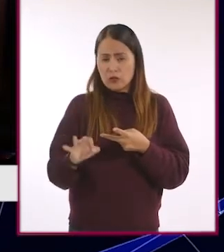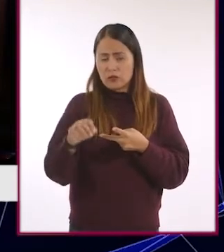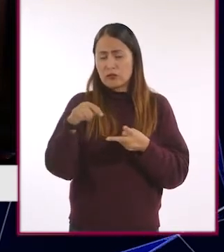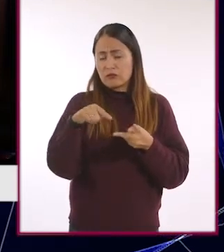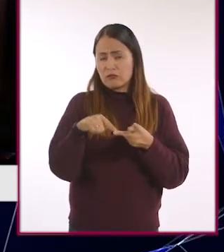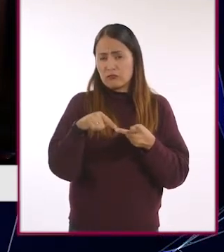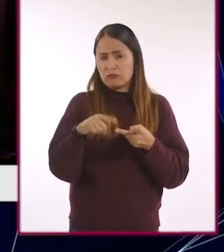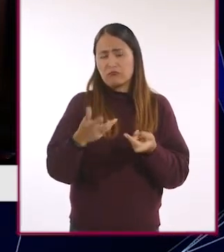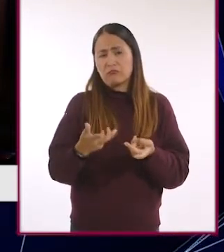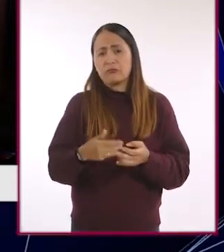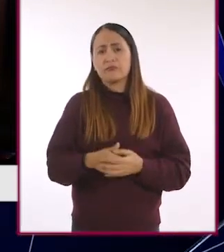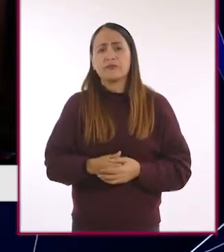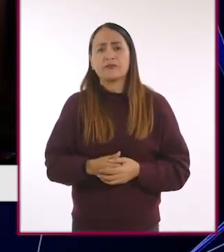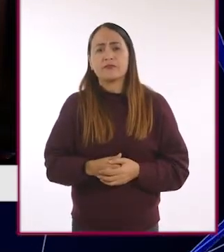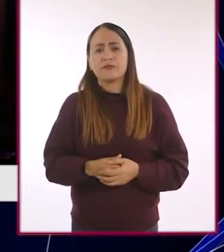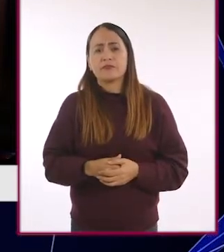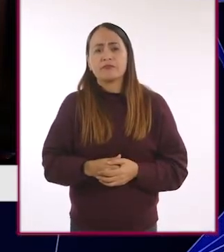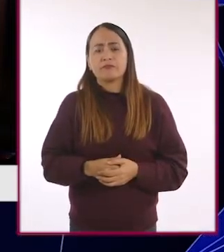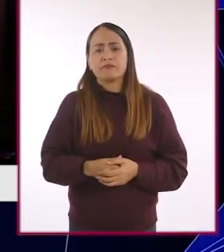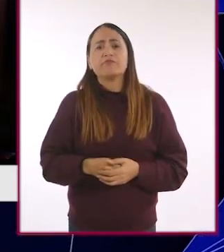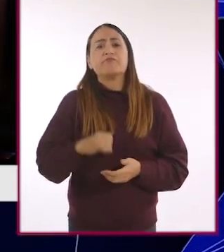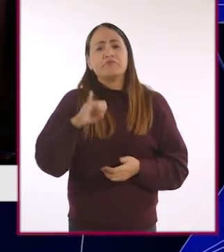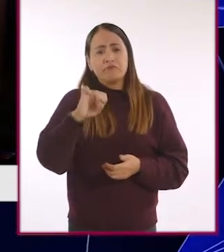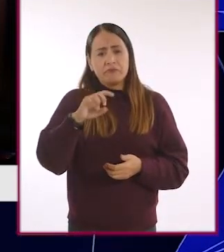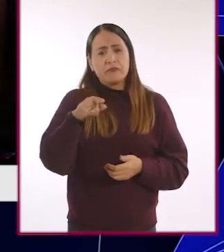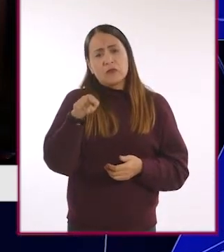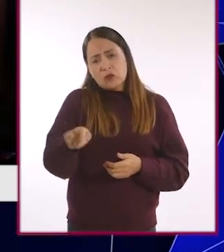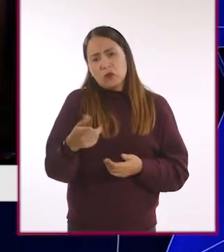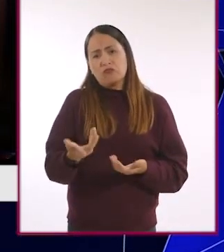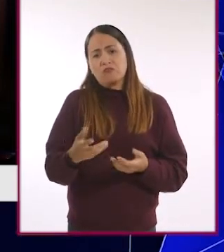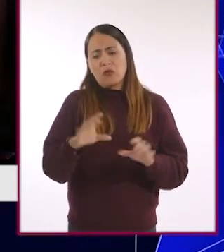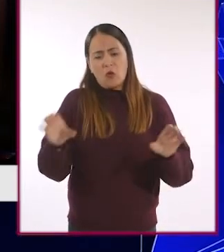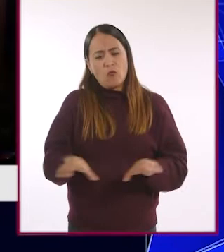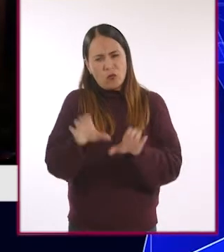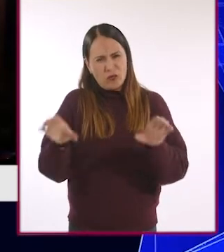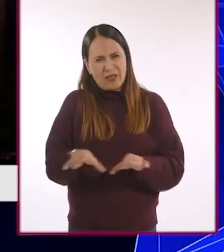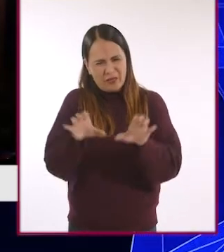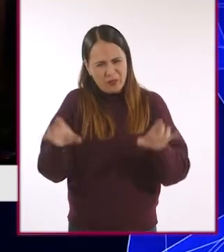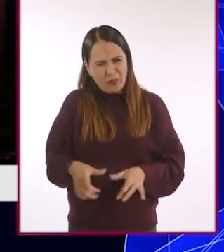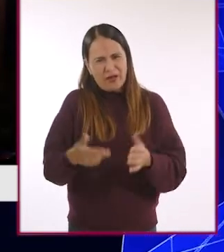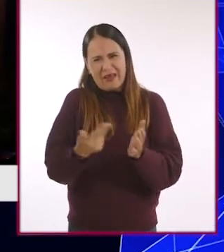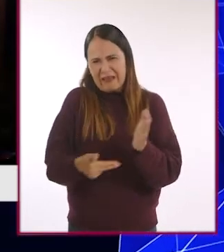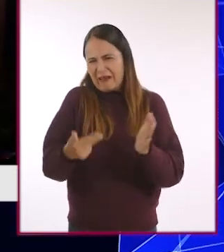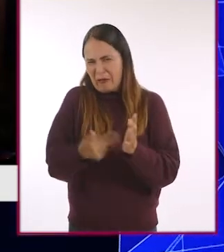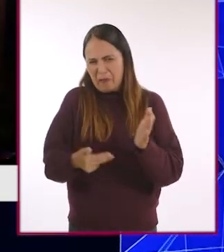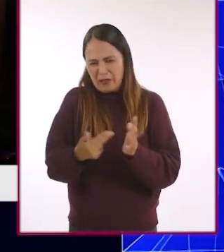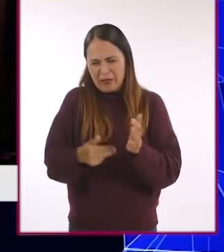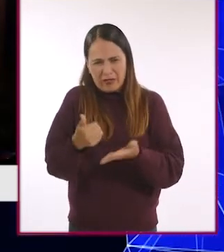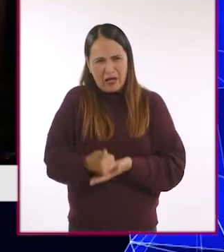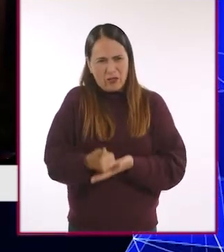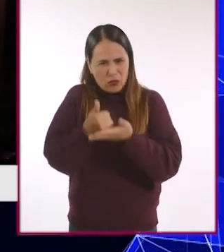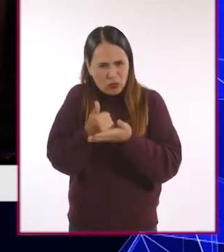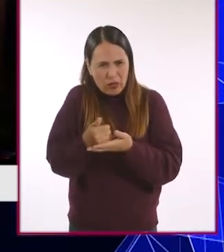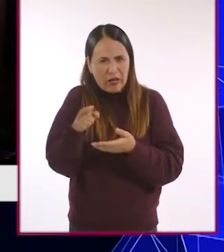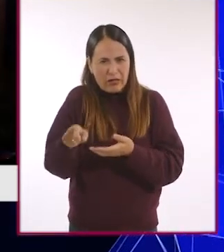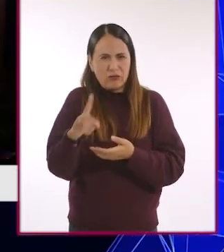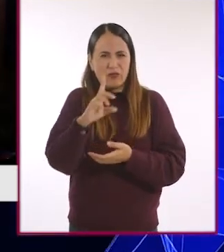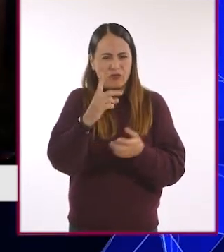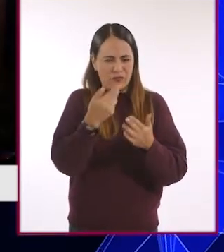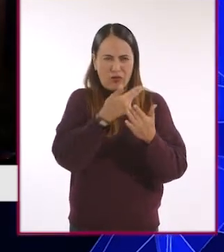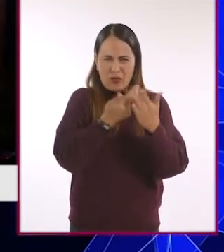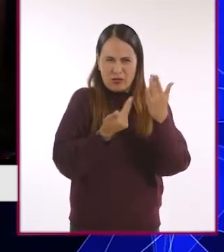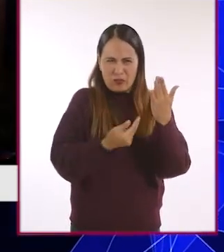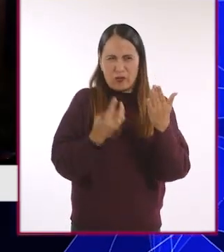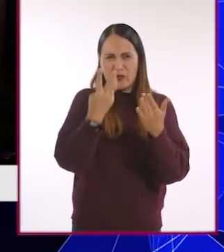restante es lo que tú conoces como hardware, como herramientas, ¿no? Todos los efectos visuales